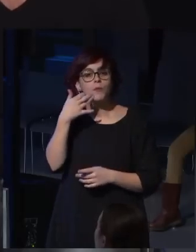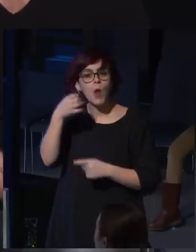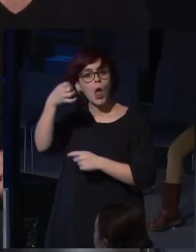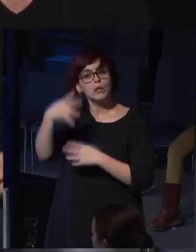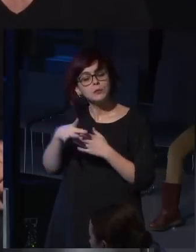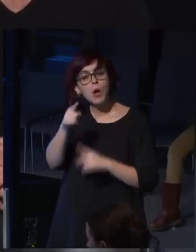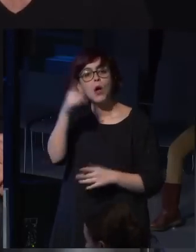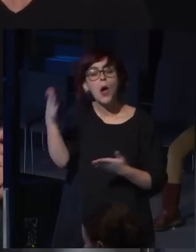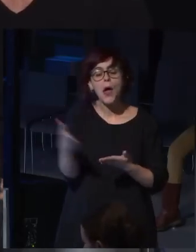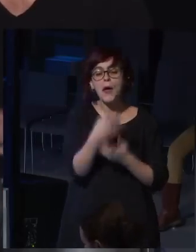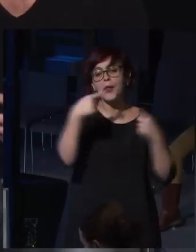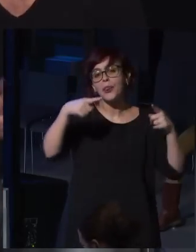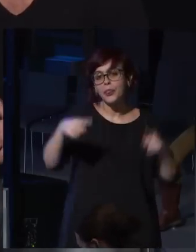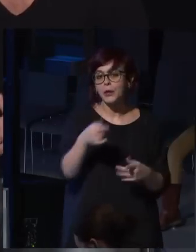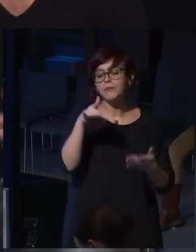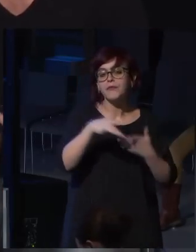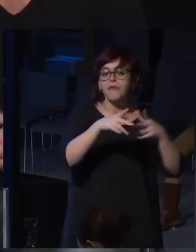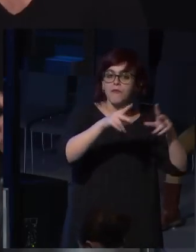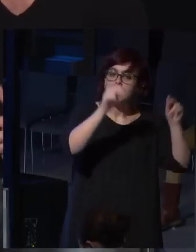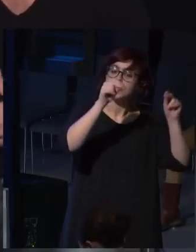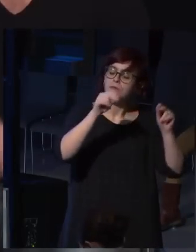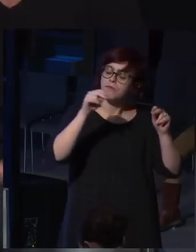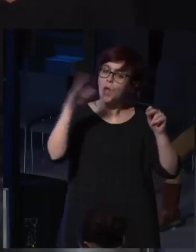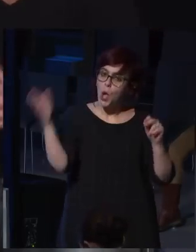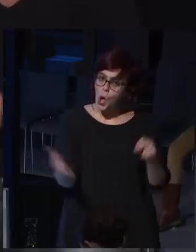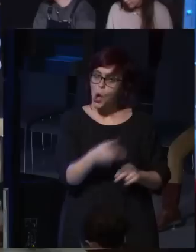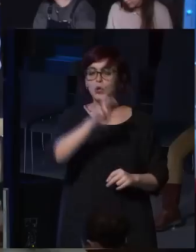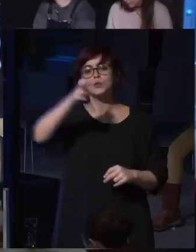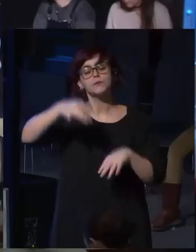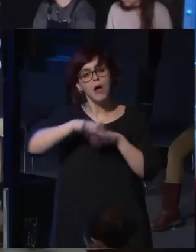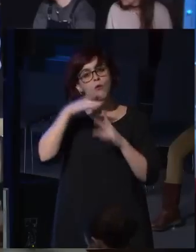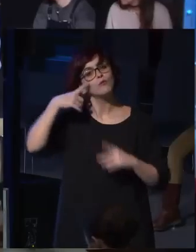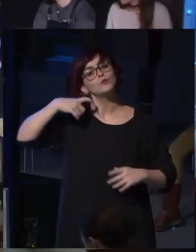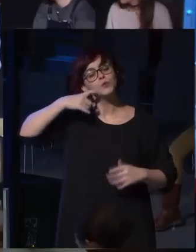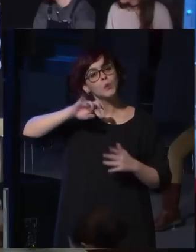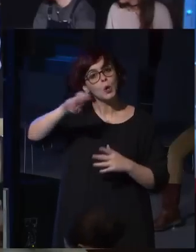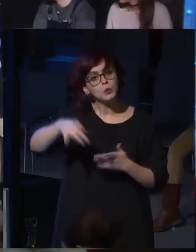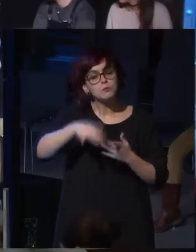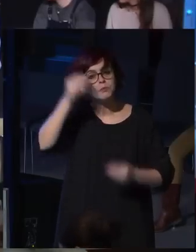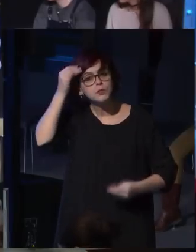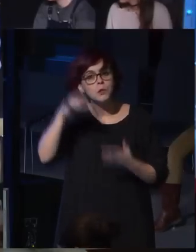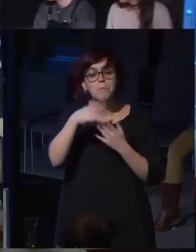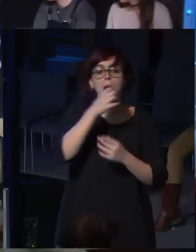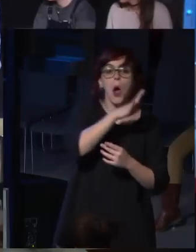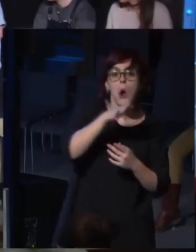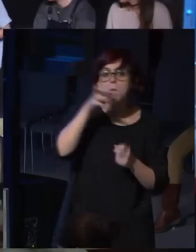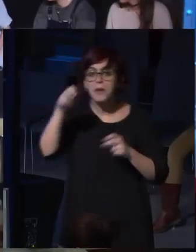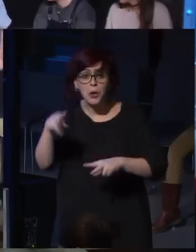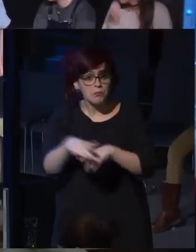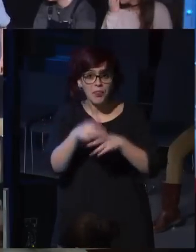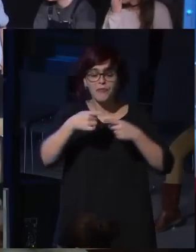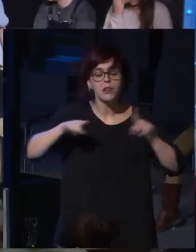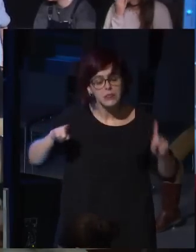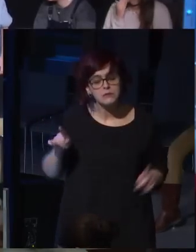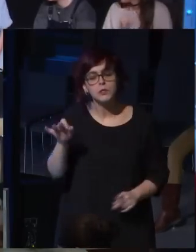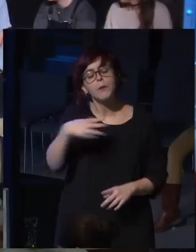otra, pero estoy como perdiendo un poco ese hábito y entrando en otro que no creo que sea ni mejor ni peor. Es diferente. A veces pasa,